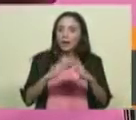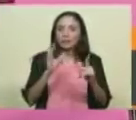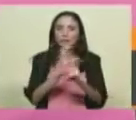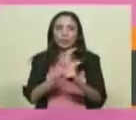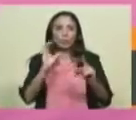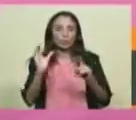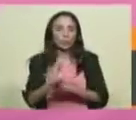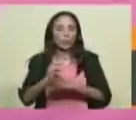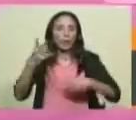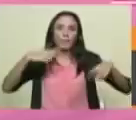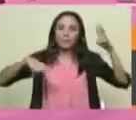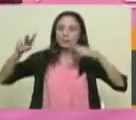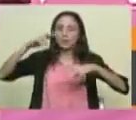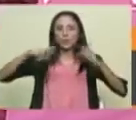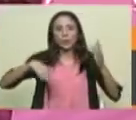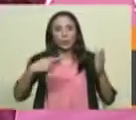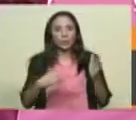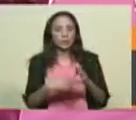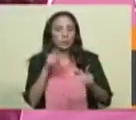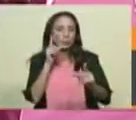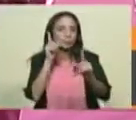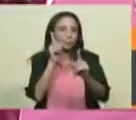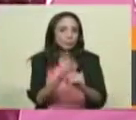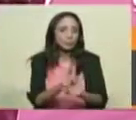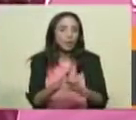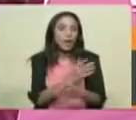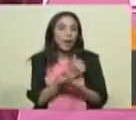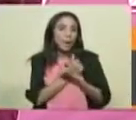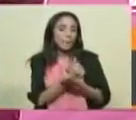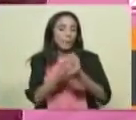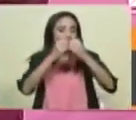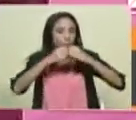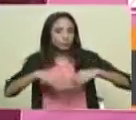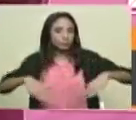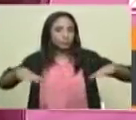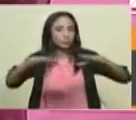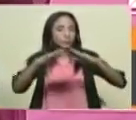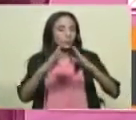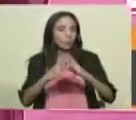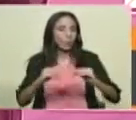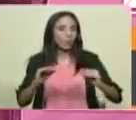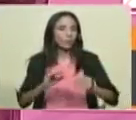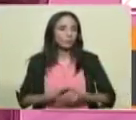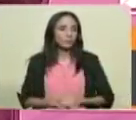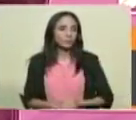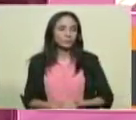la recreación, la atención amorosa, integral.